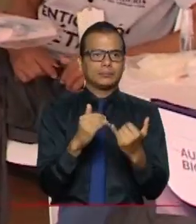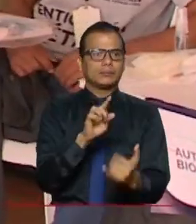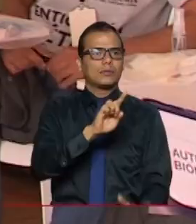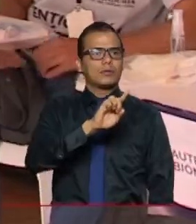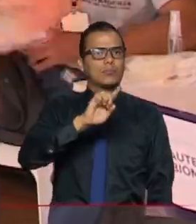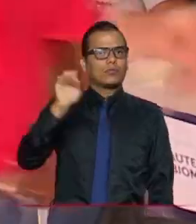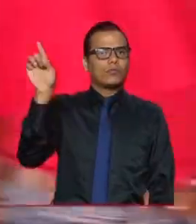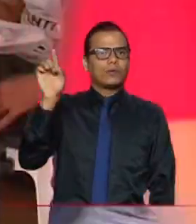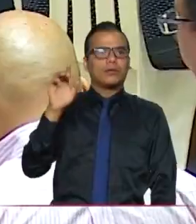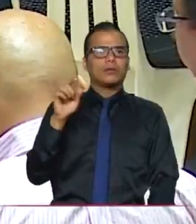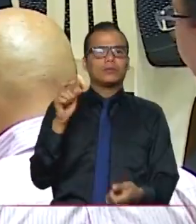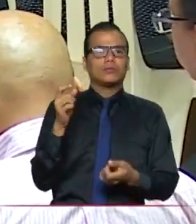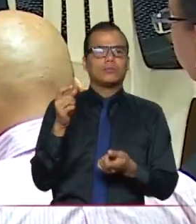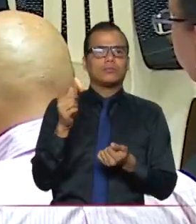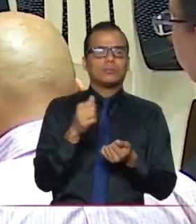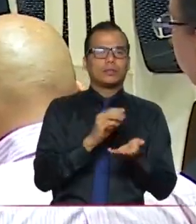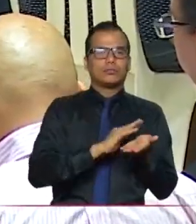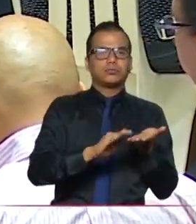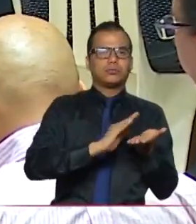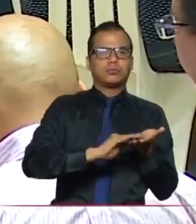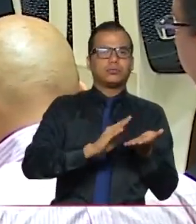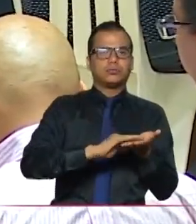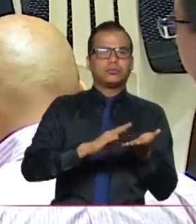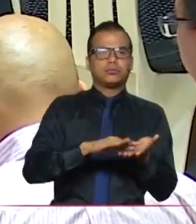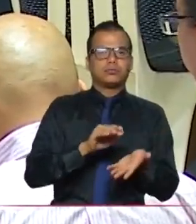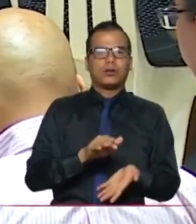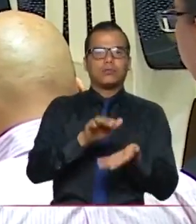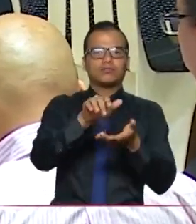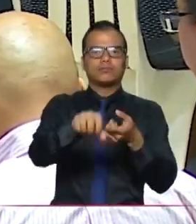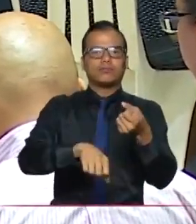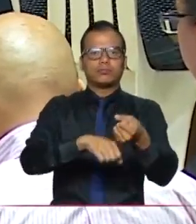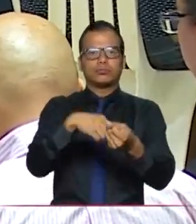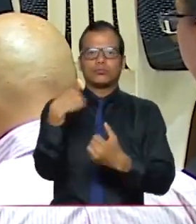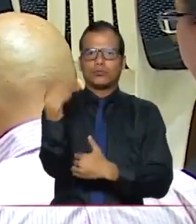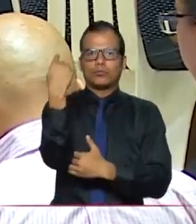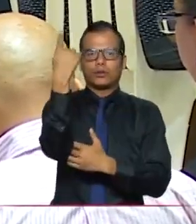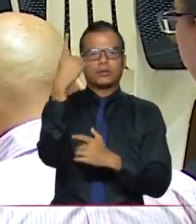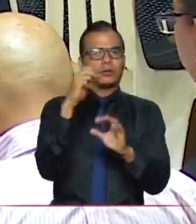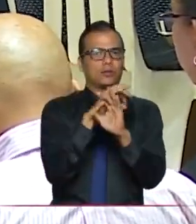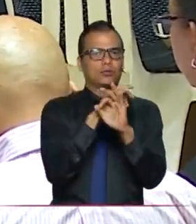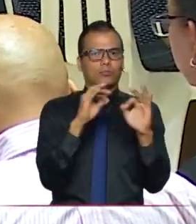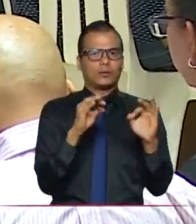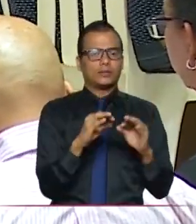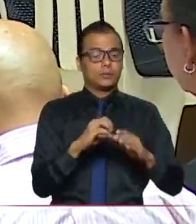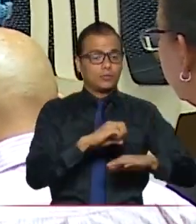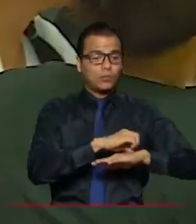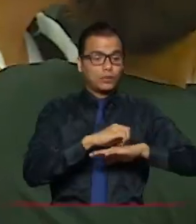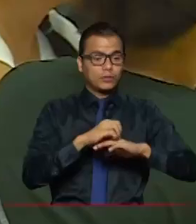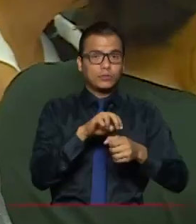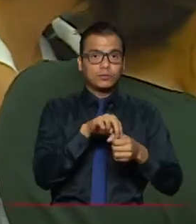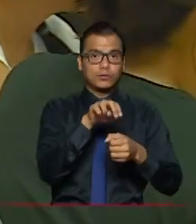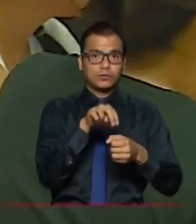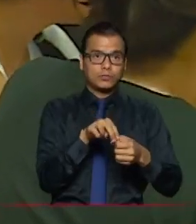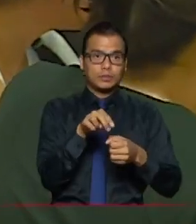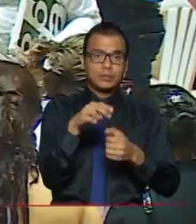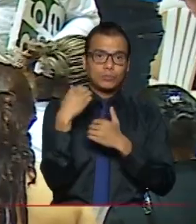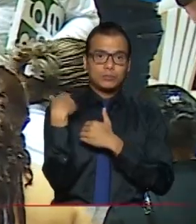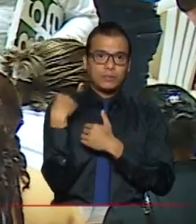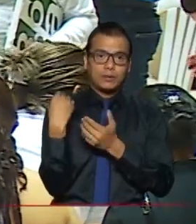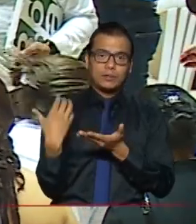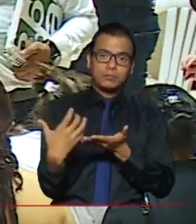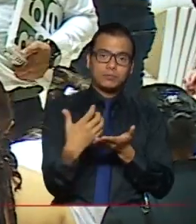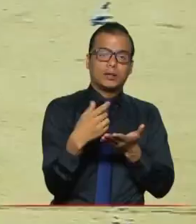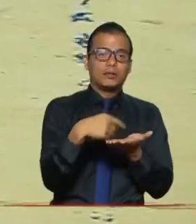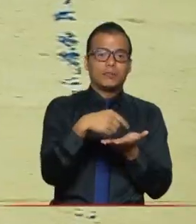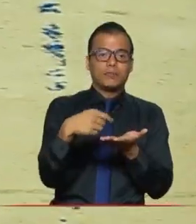aportes de dinero en efectivo a las campañas. El segundo término es que los grupos significativos de ciudadanos rindan cuenta de la recolección de firmas, y